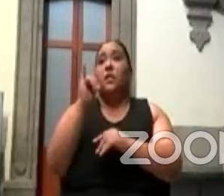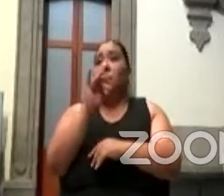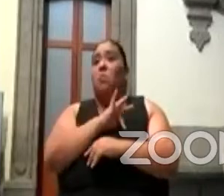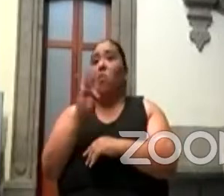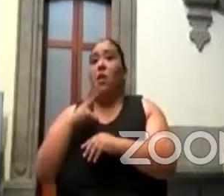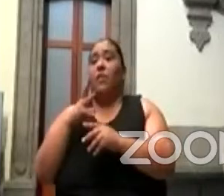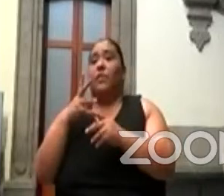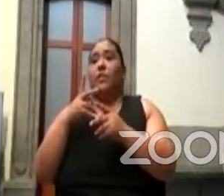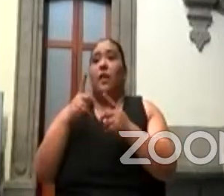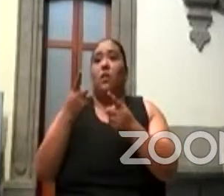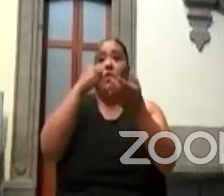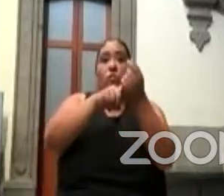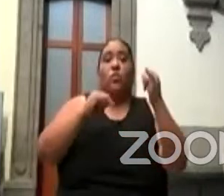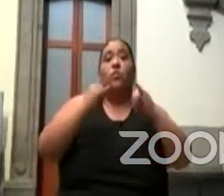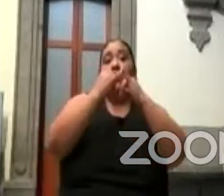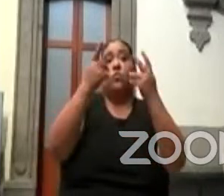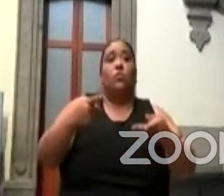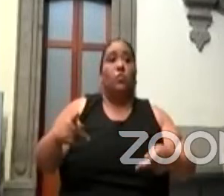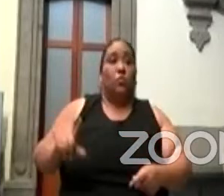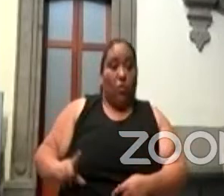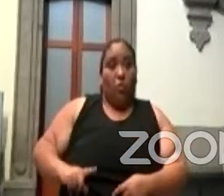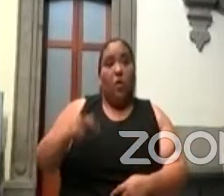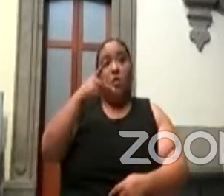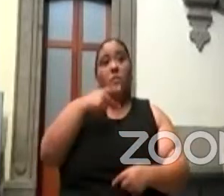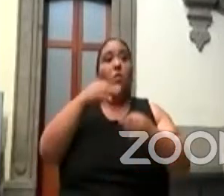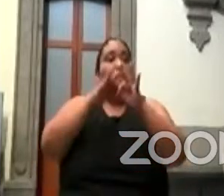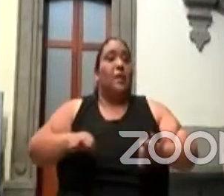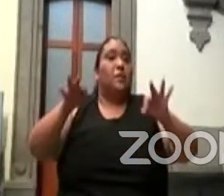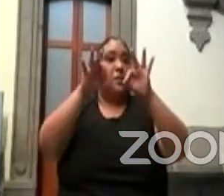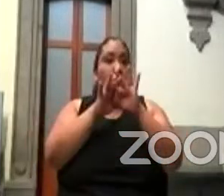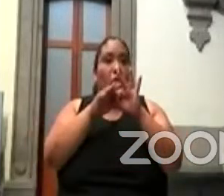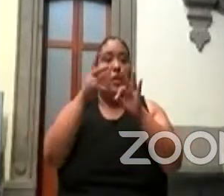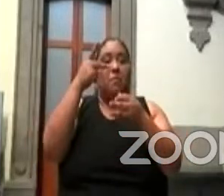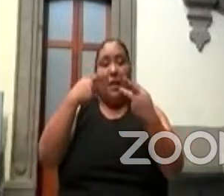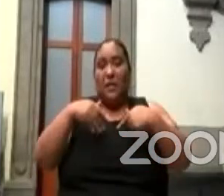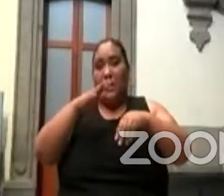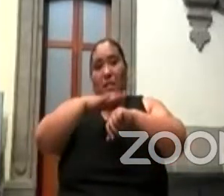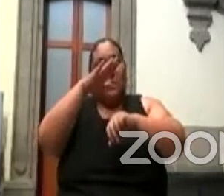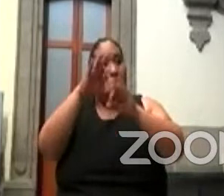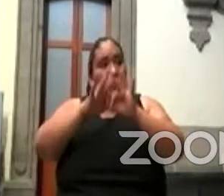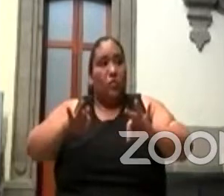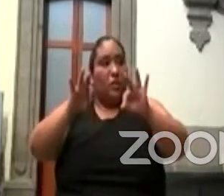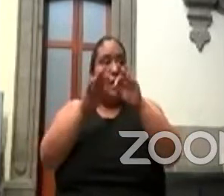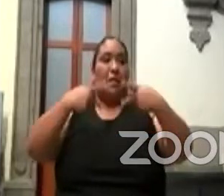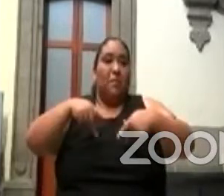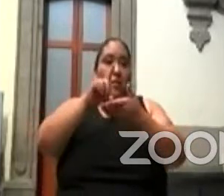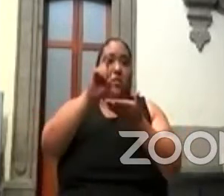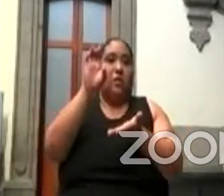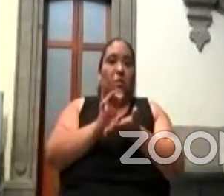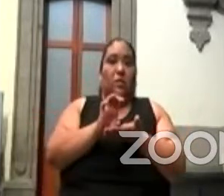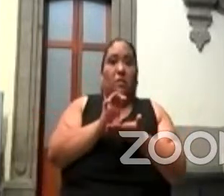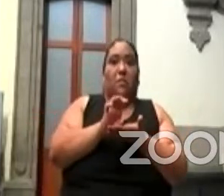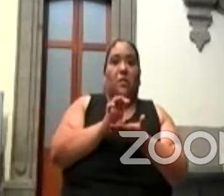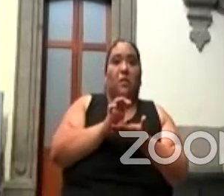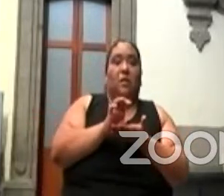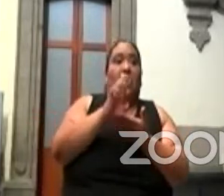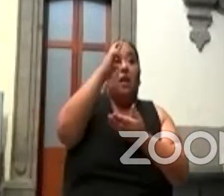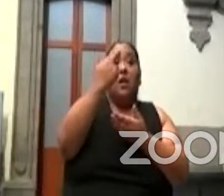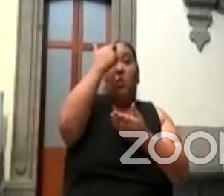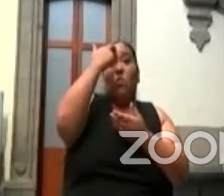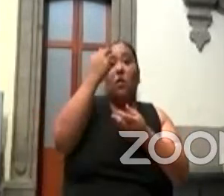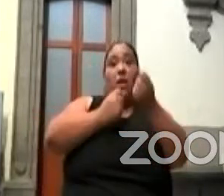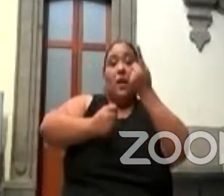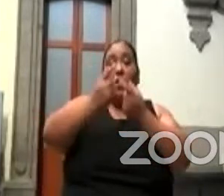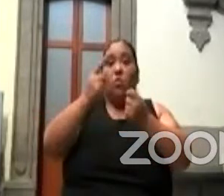gobierno, pero también, lo más importante, de las personas con discapacidad. ¿Recuerdan? Algunos de ustedes estuvieron